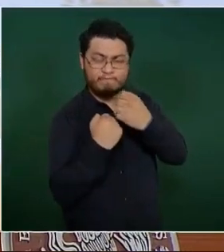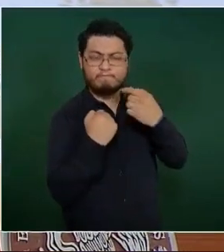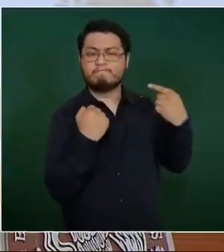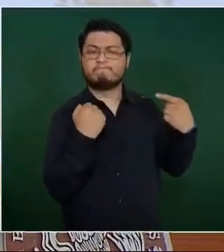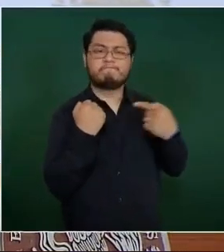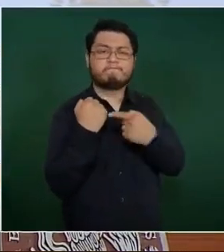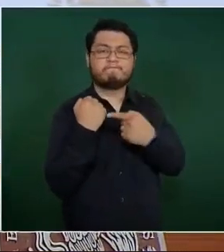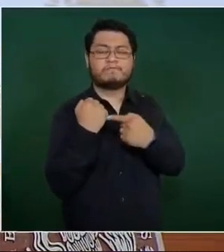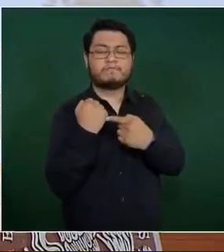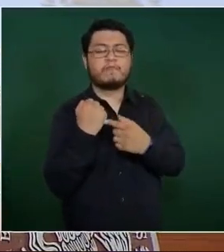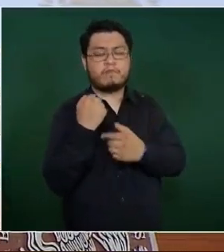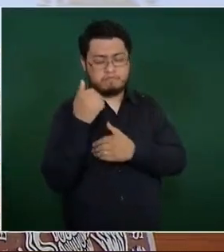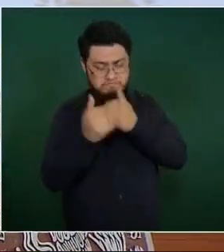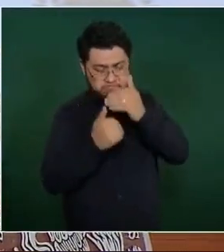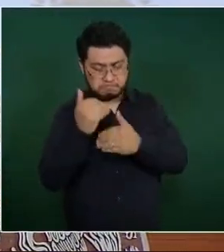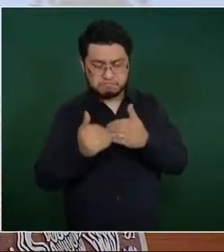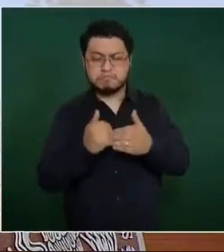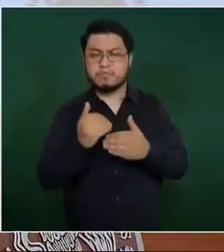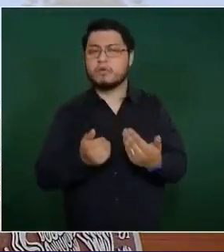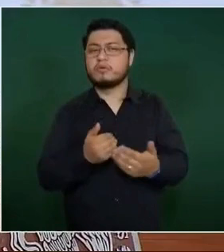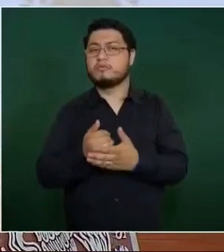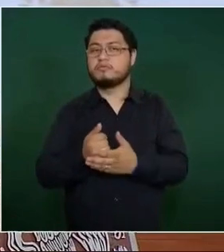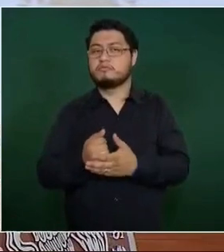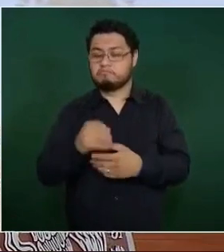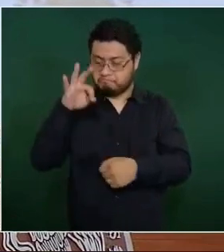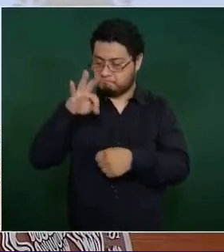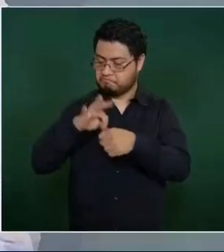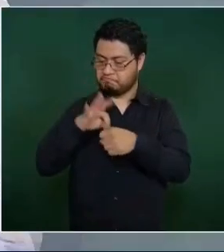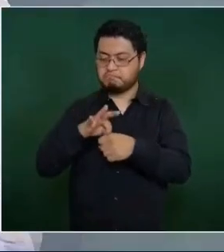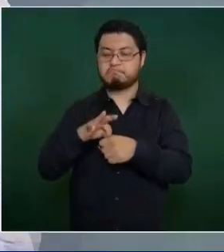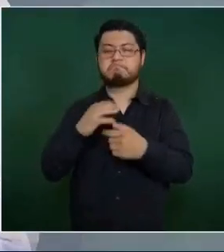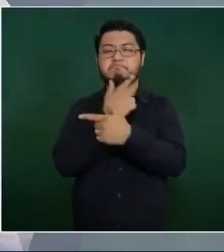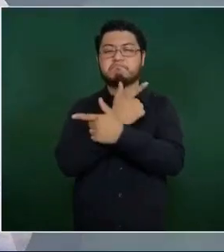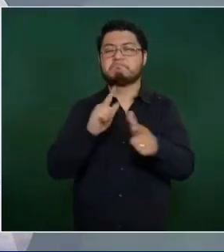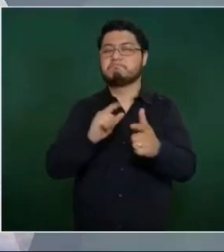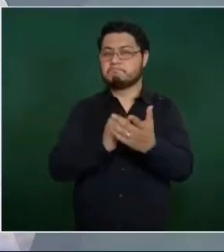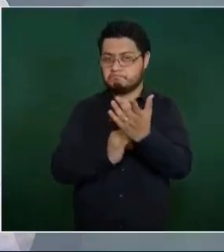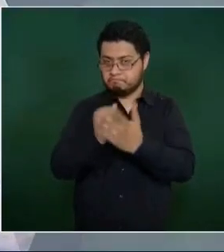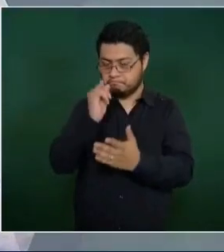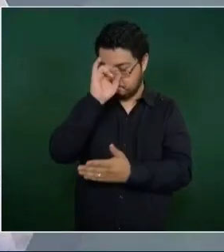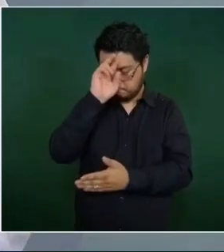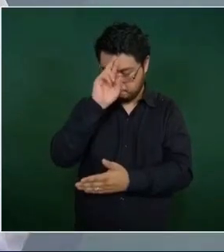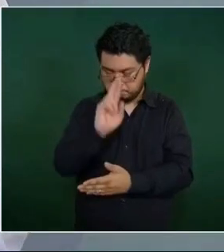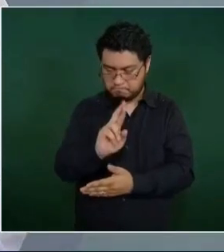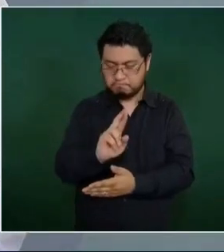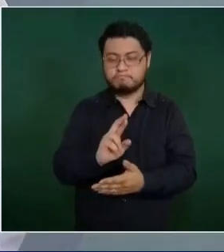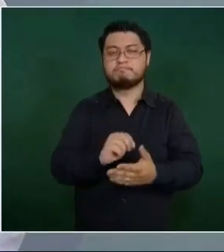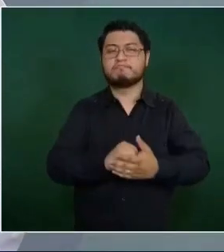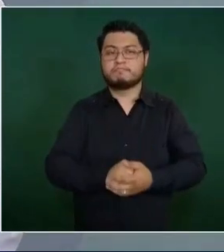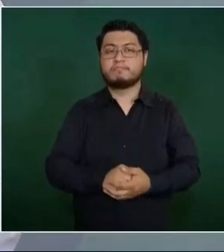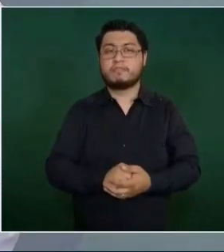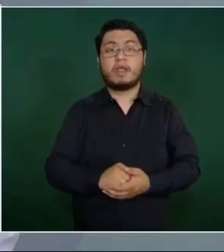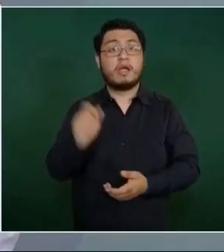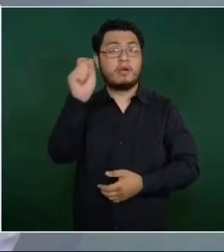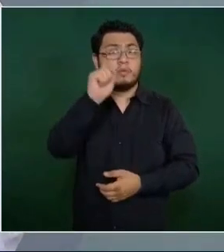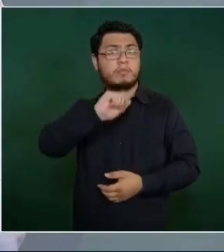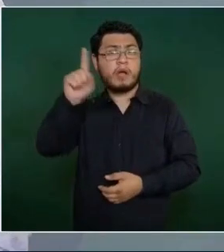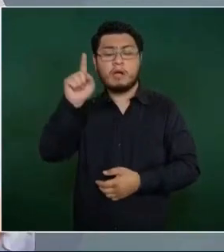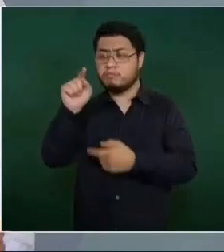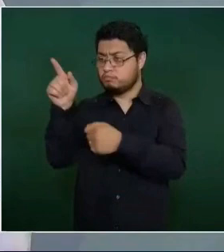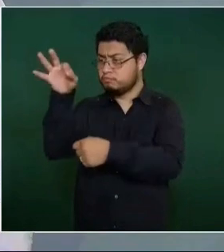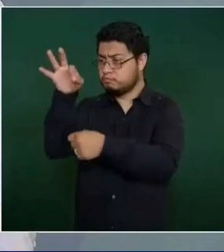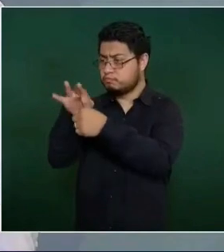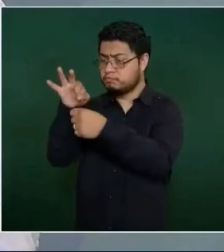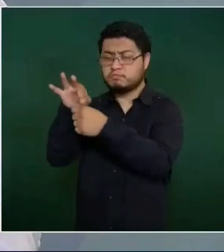un sistema democrático auténtico con autoridades